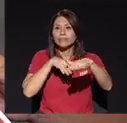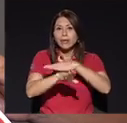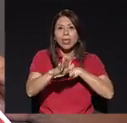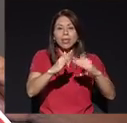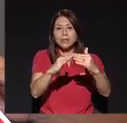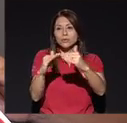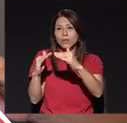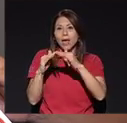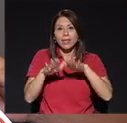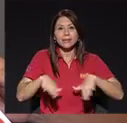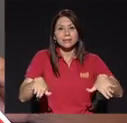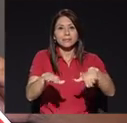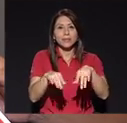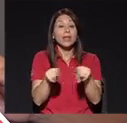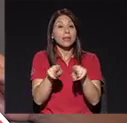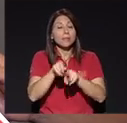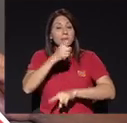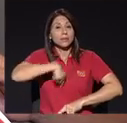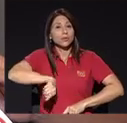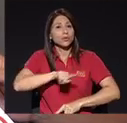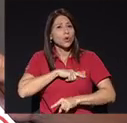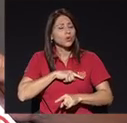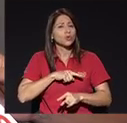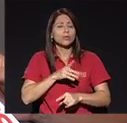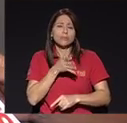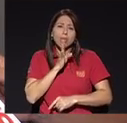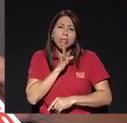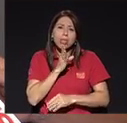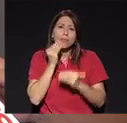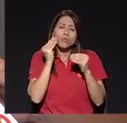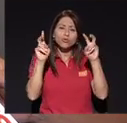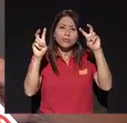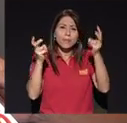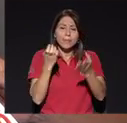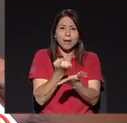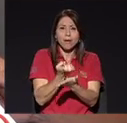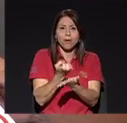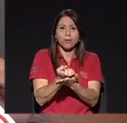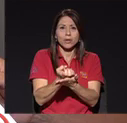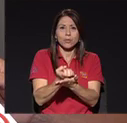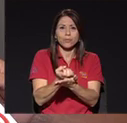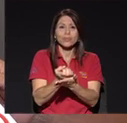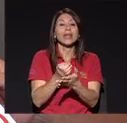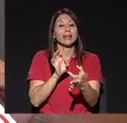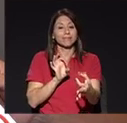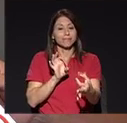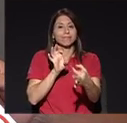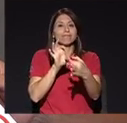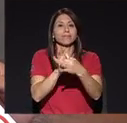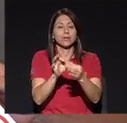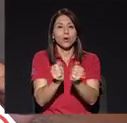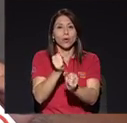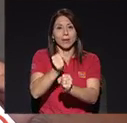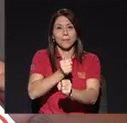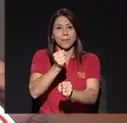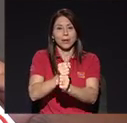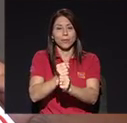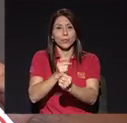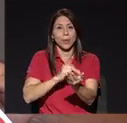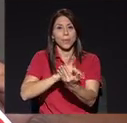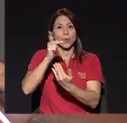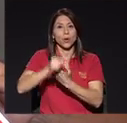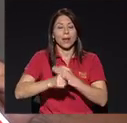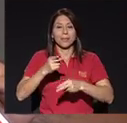ciudades. Hemos insistido mucho también en la parte económica y particularmente en lo que tiene que ver con empleo. El